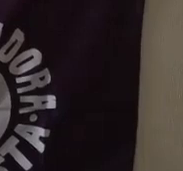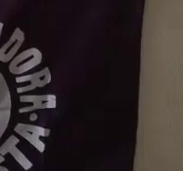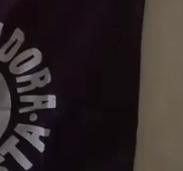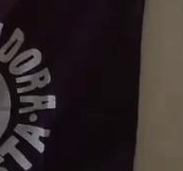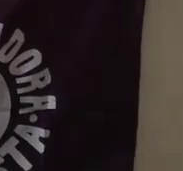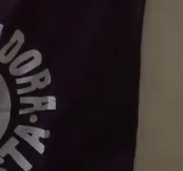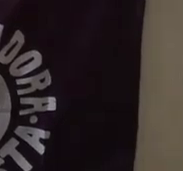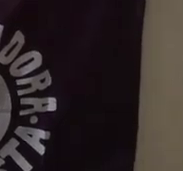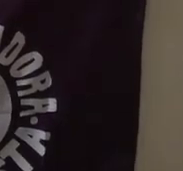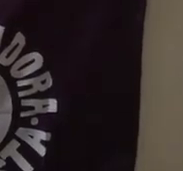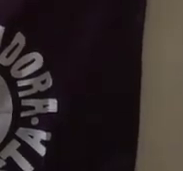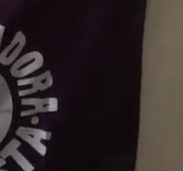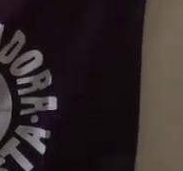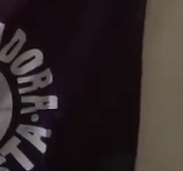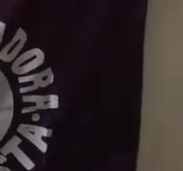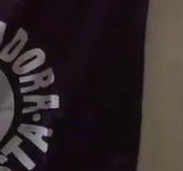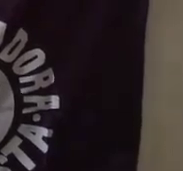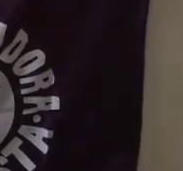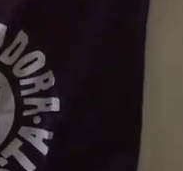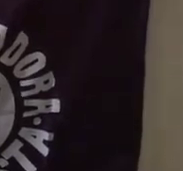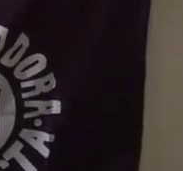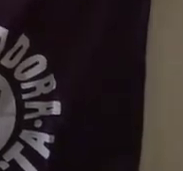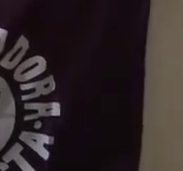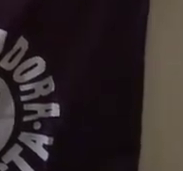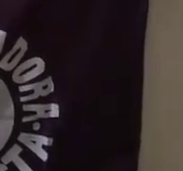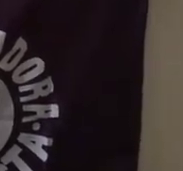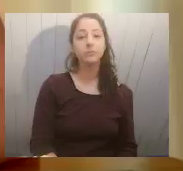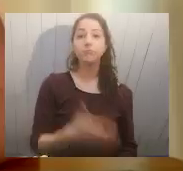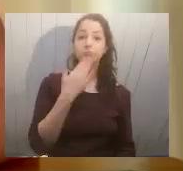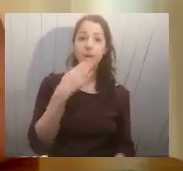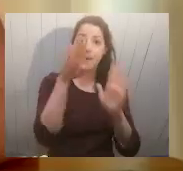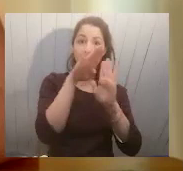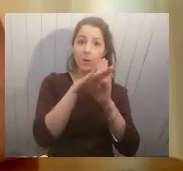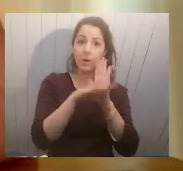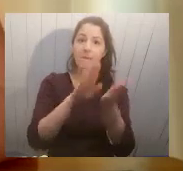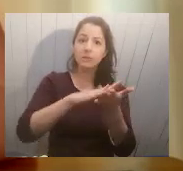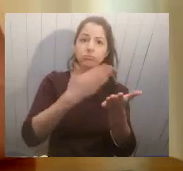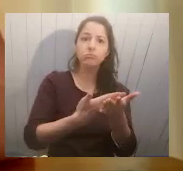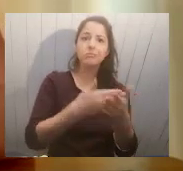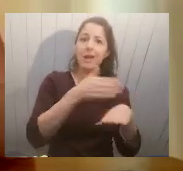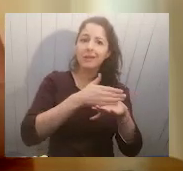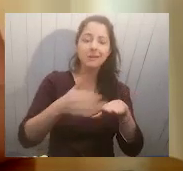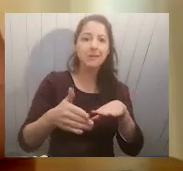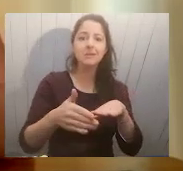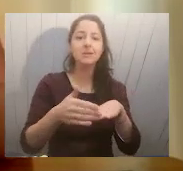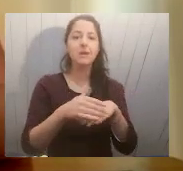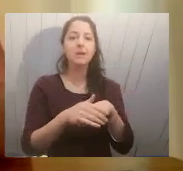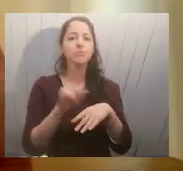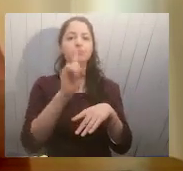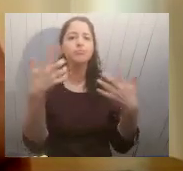migratoria que busca seguir excluyendo a las personas migrantes de los más elementales derechos. Las medidas sanitarias tardías,